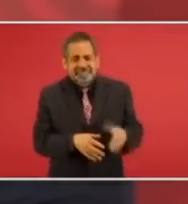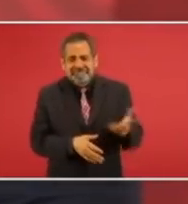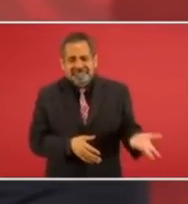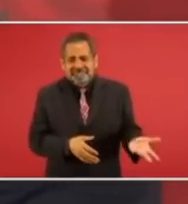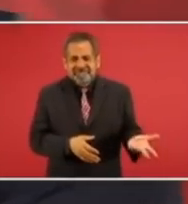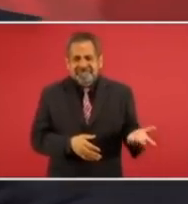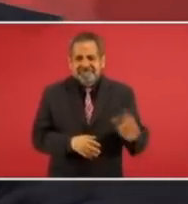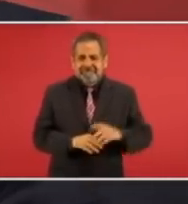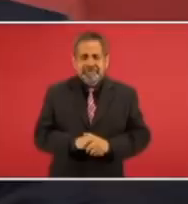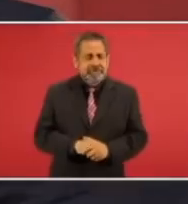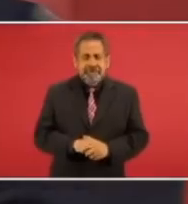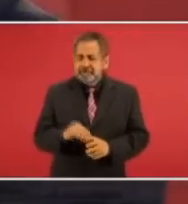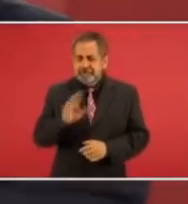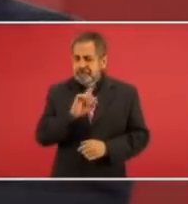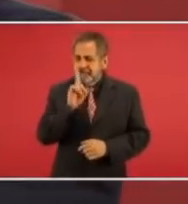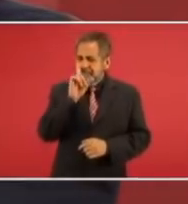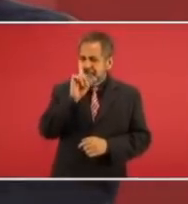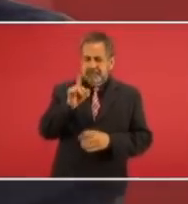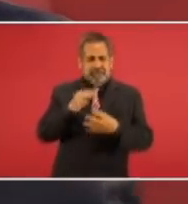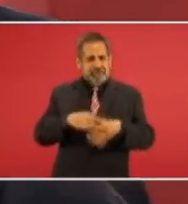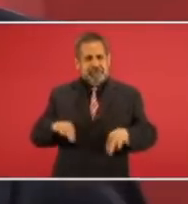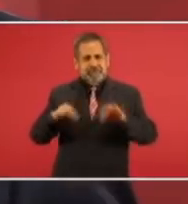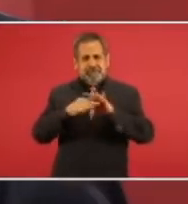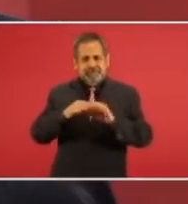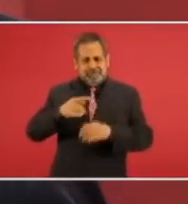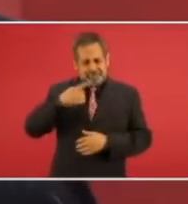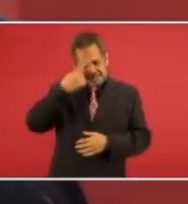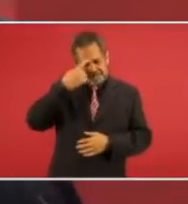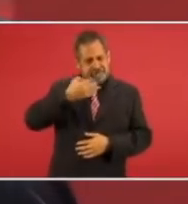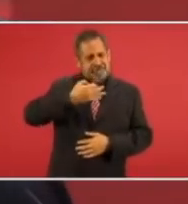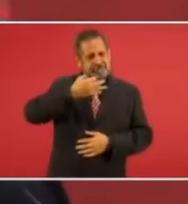Lo más importante de todo, pues, es la dignidad.